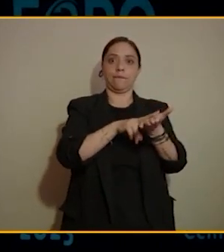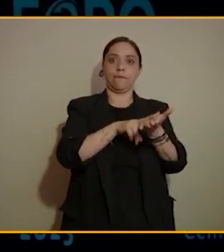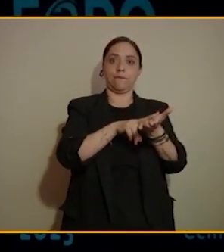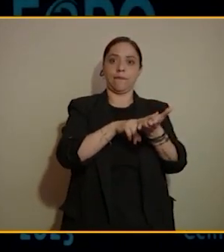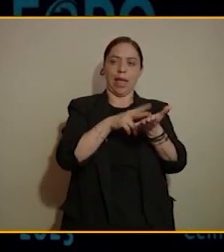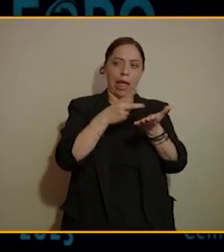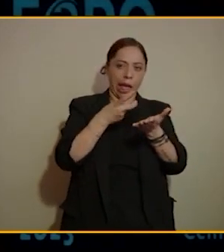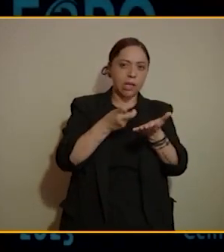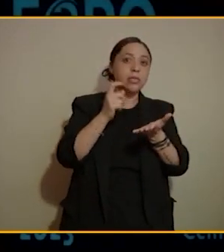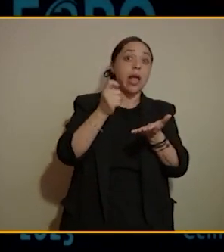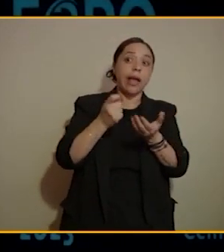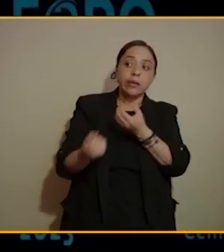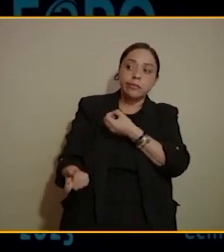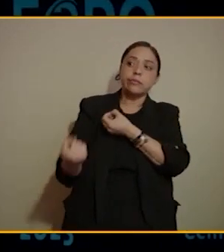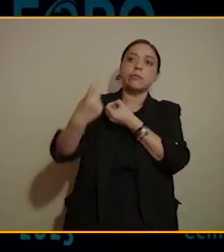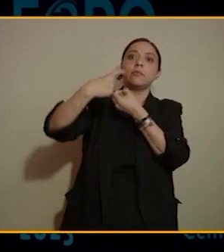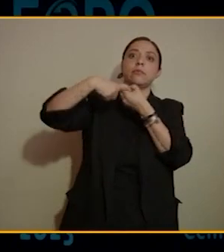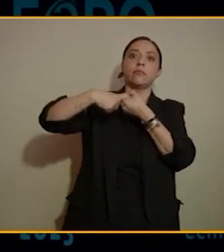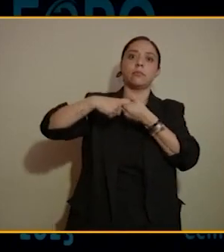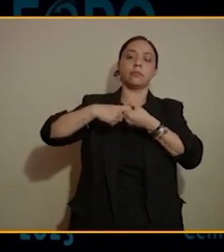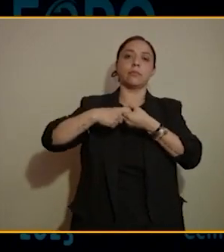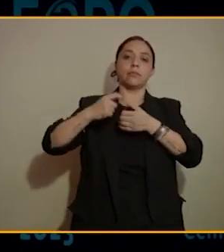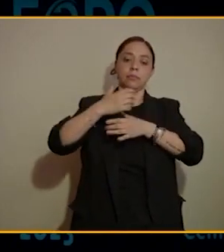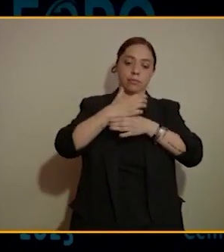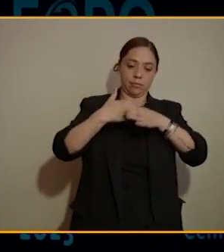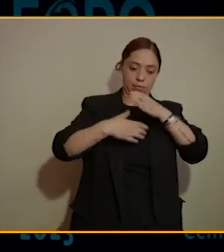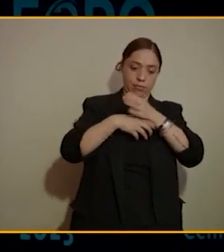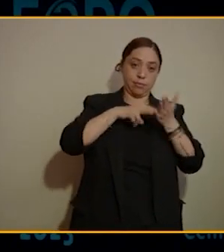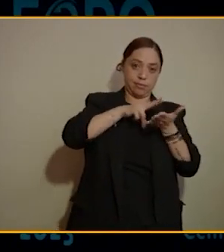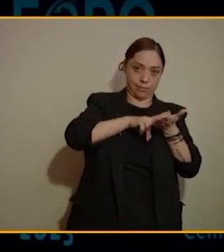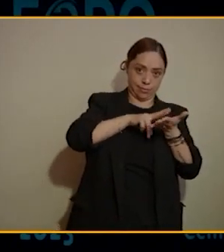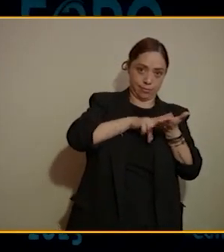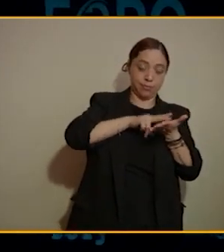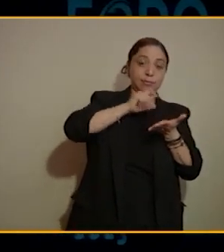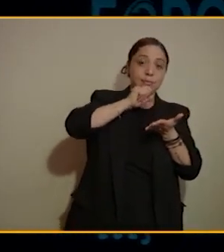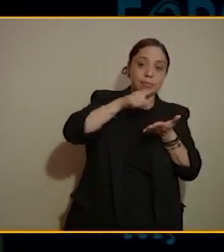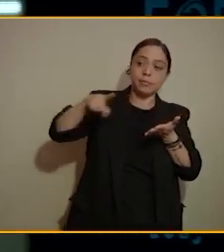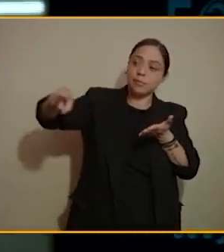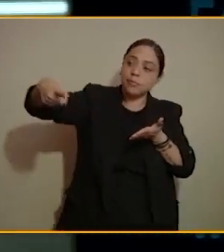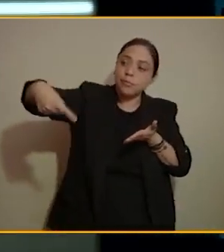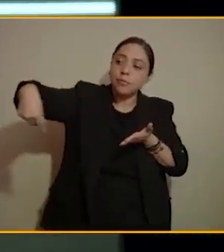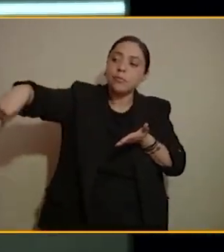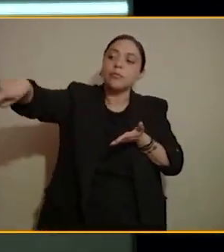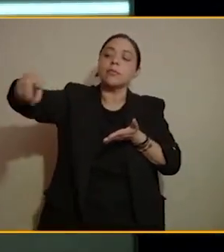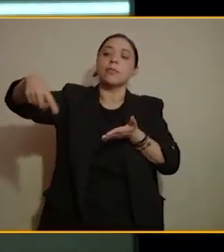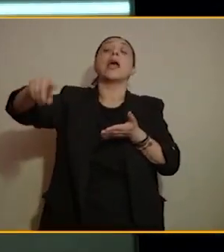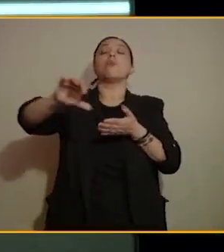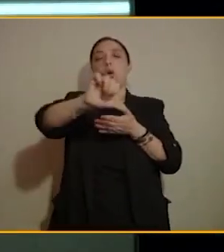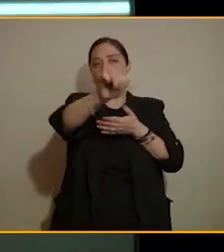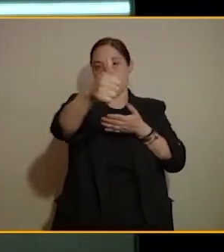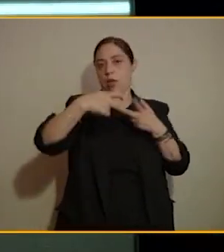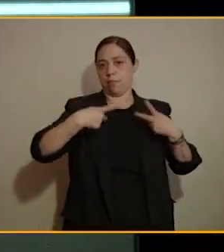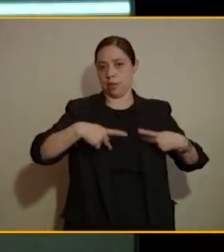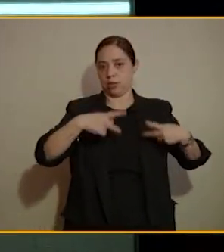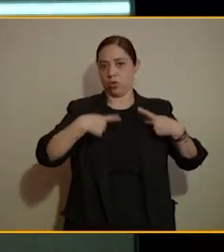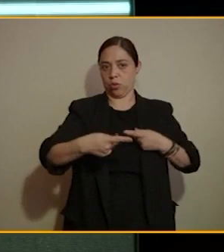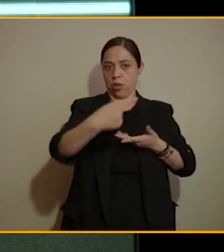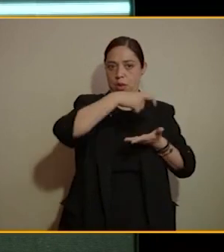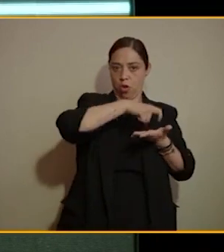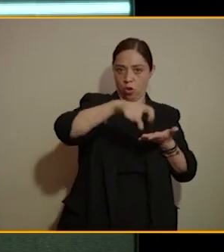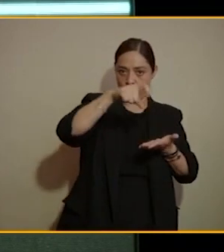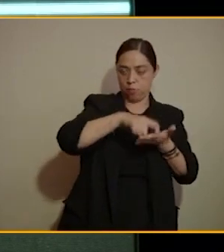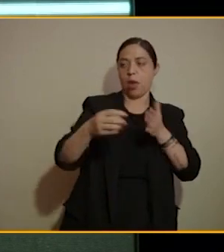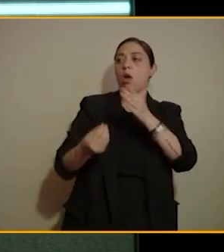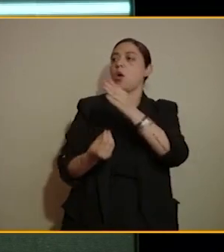Automáticamente eleva tanto el valor de su producto como la diferenciación de su mercado, puede abrir nuevas